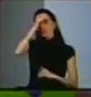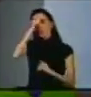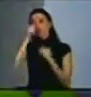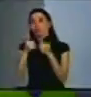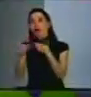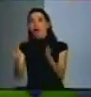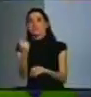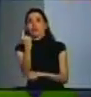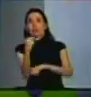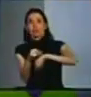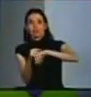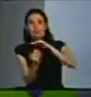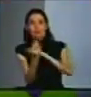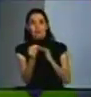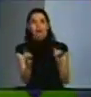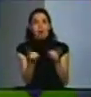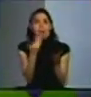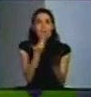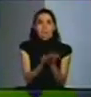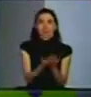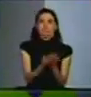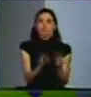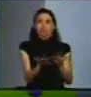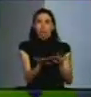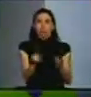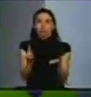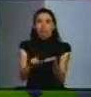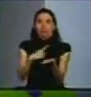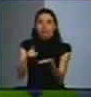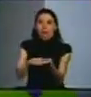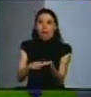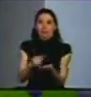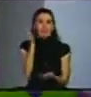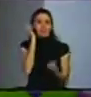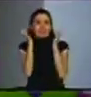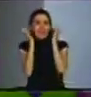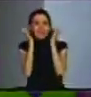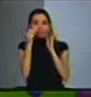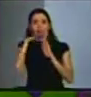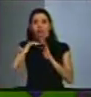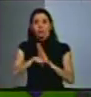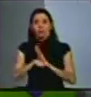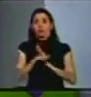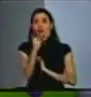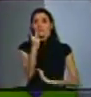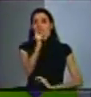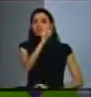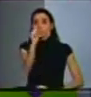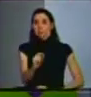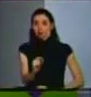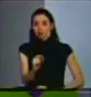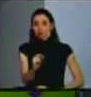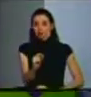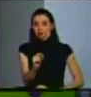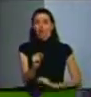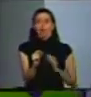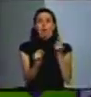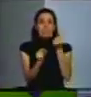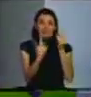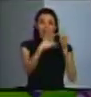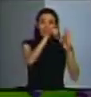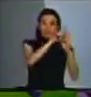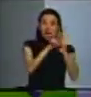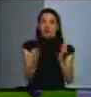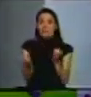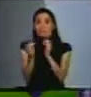las 11. Miles de productos de computación, tablet, telefonía, un 20% de descuento extra al precio ya